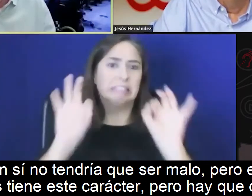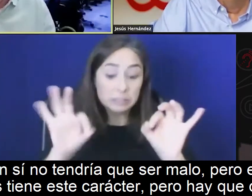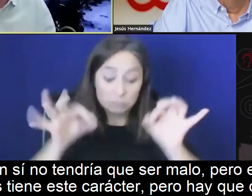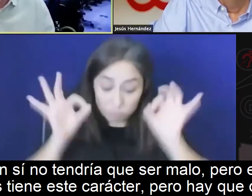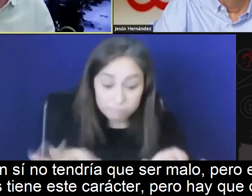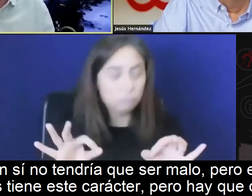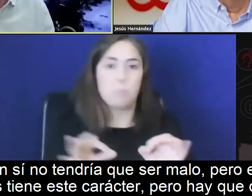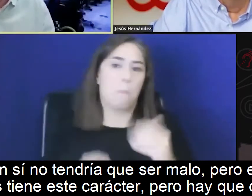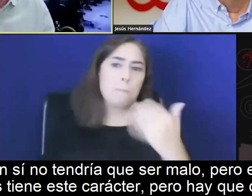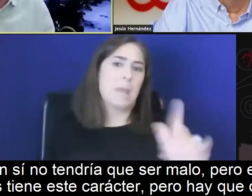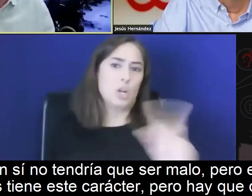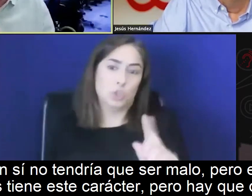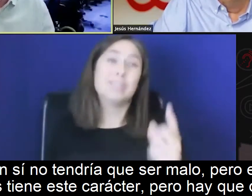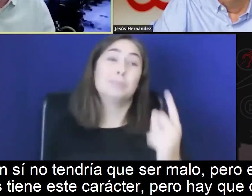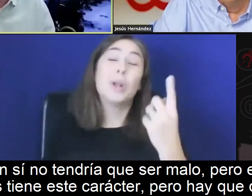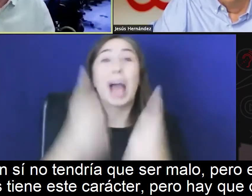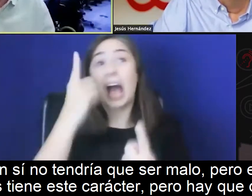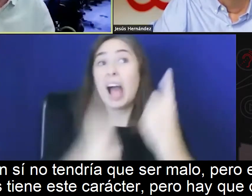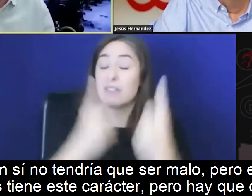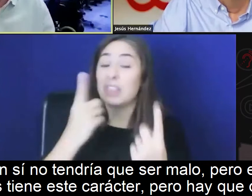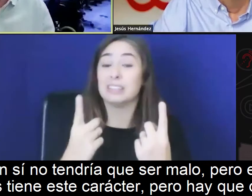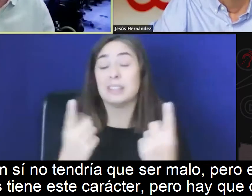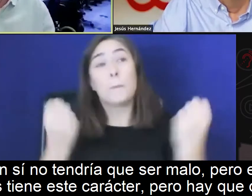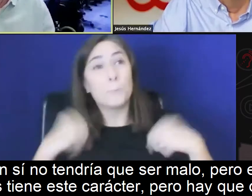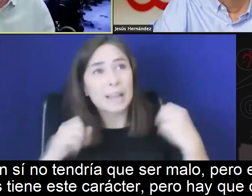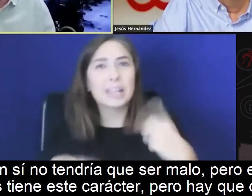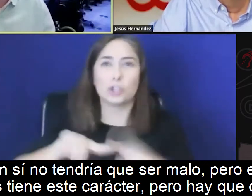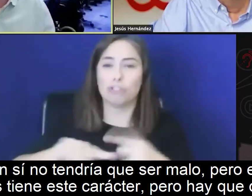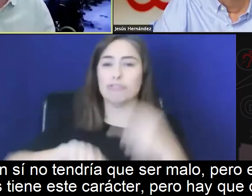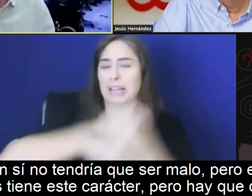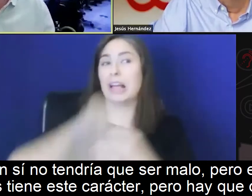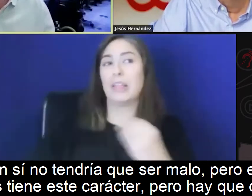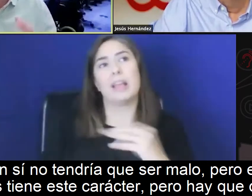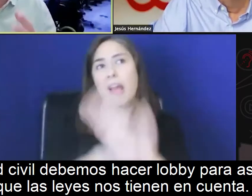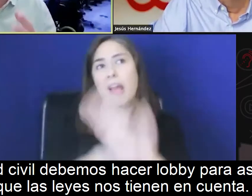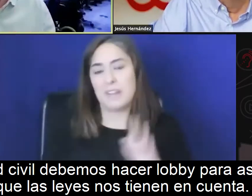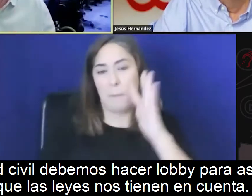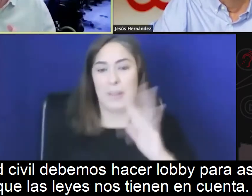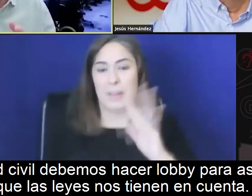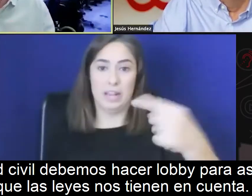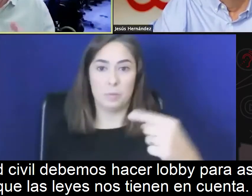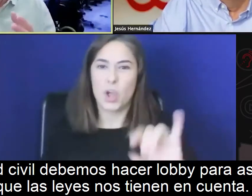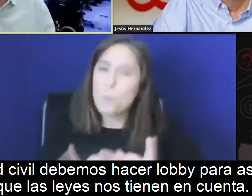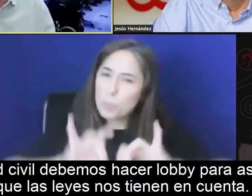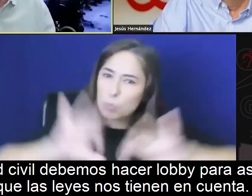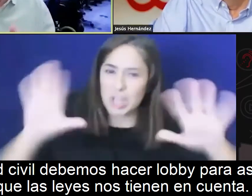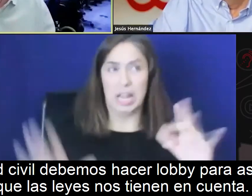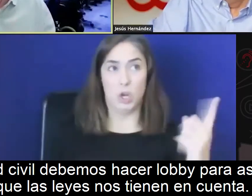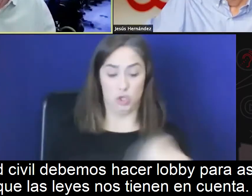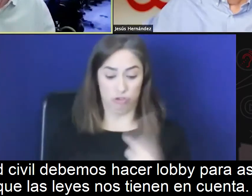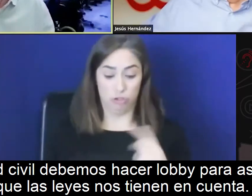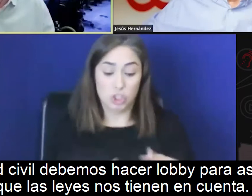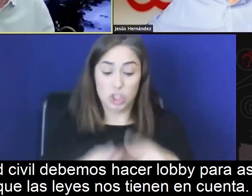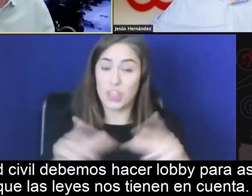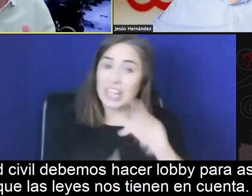cierto que por ciertas prácticas tiene este carácter peyorativo, pero lo que hay que dejar muy claro es que la sociedad civil nosotros tenemos y